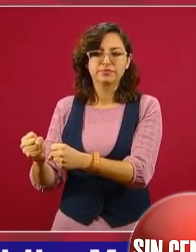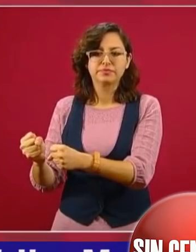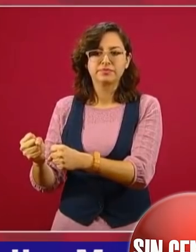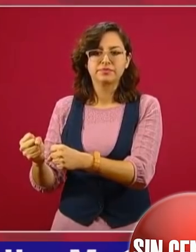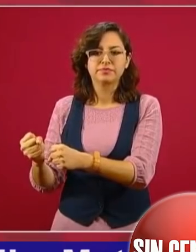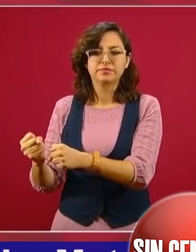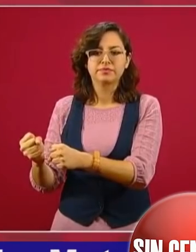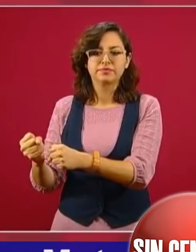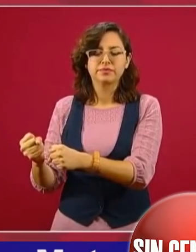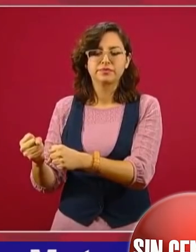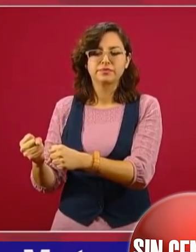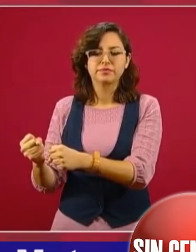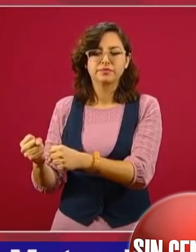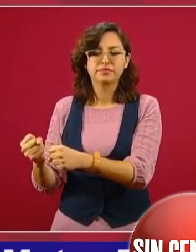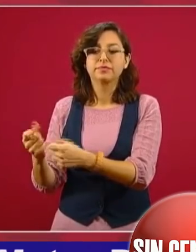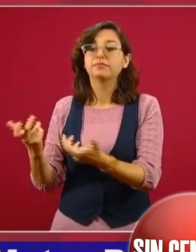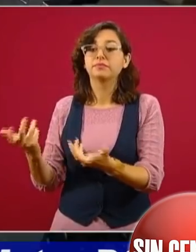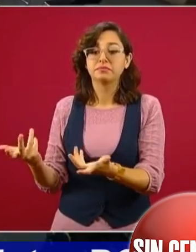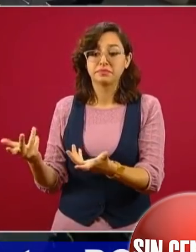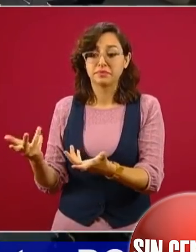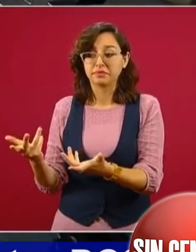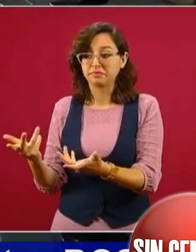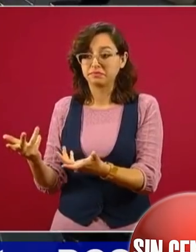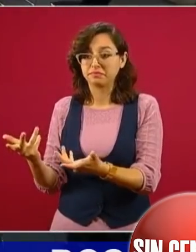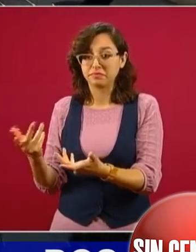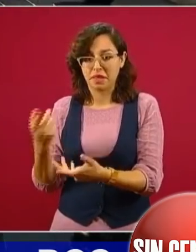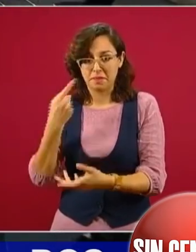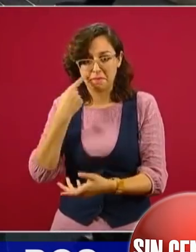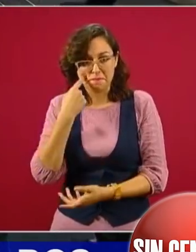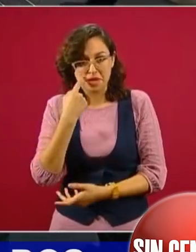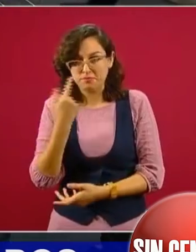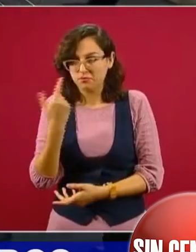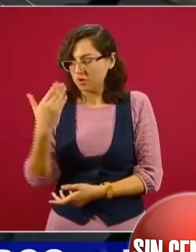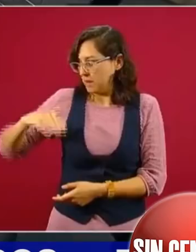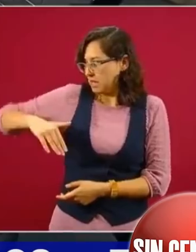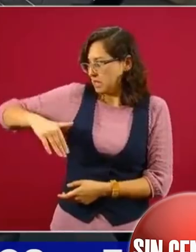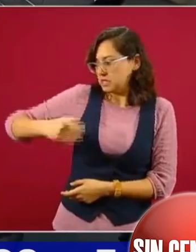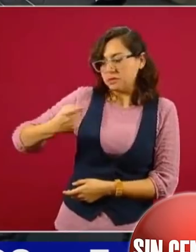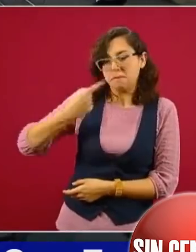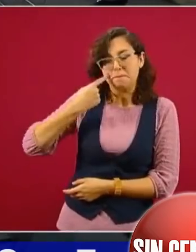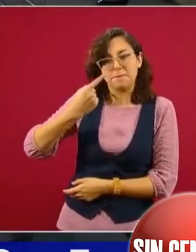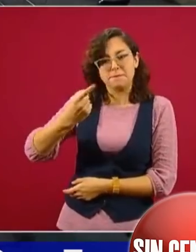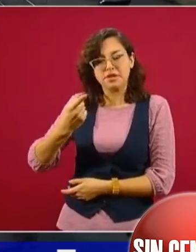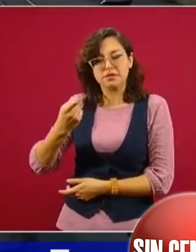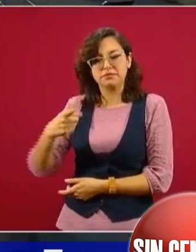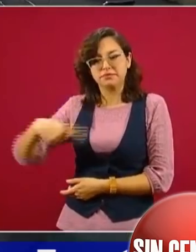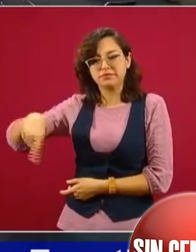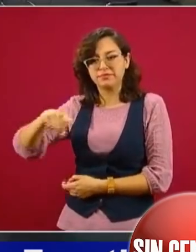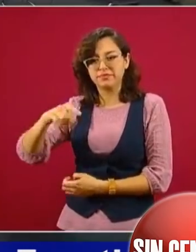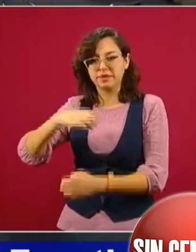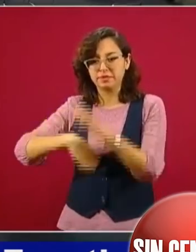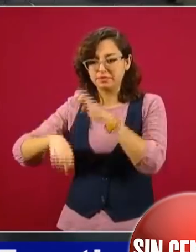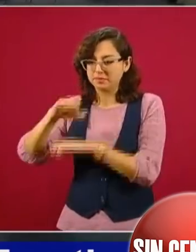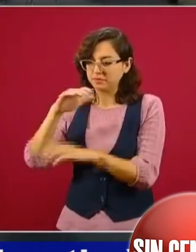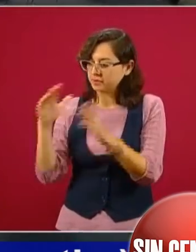empleados. Esto que vimos de los pequeños empresarios